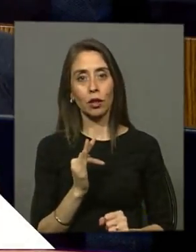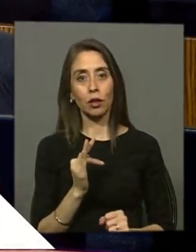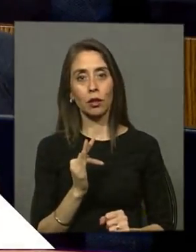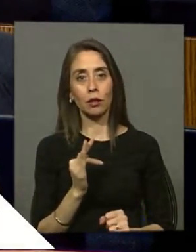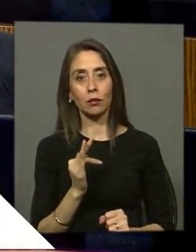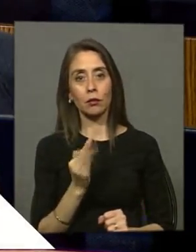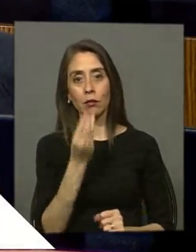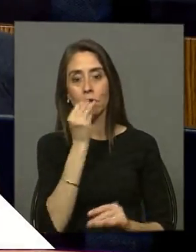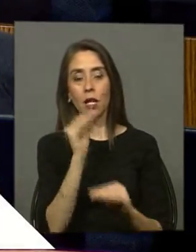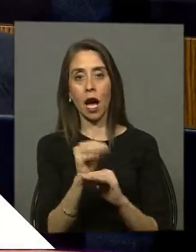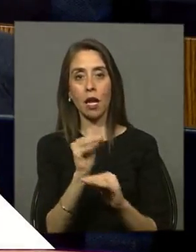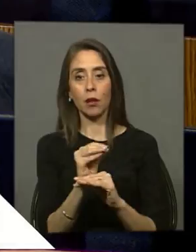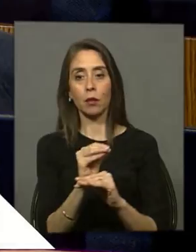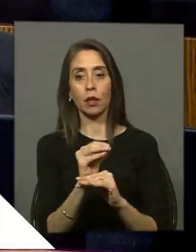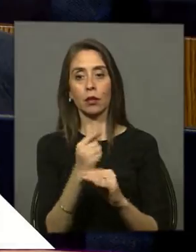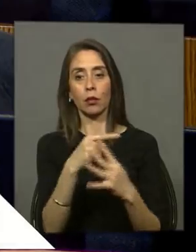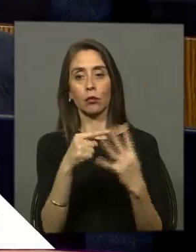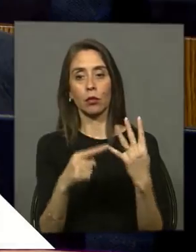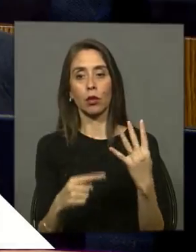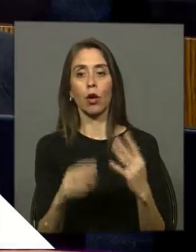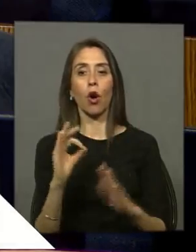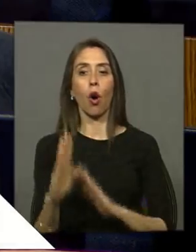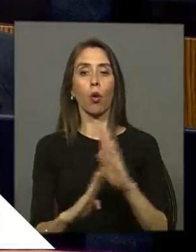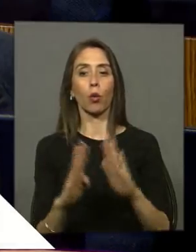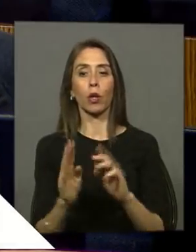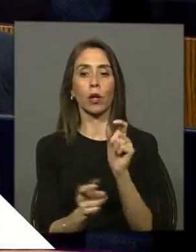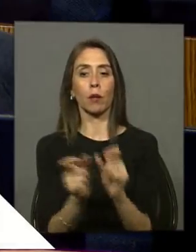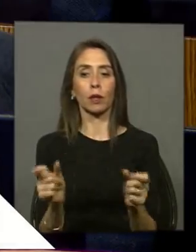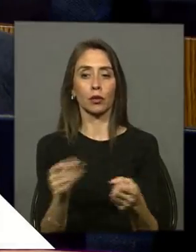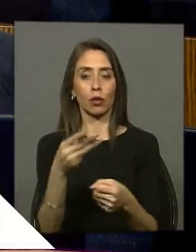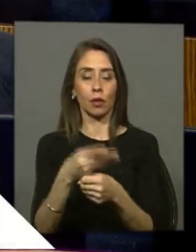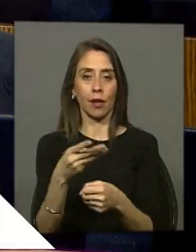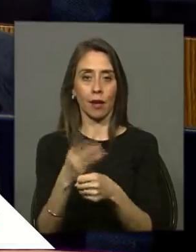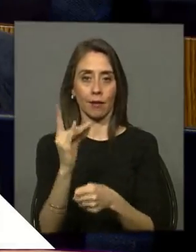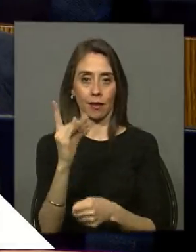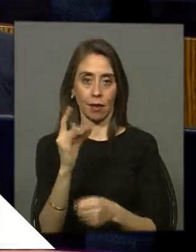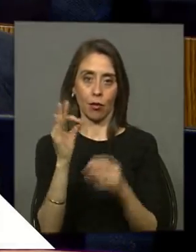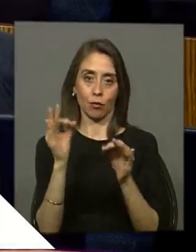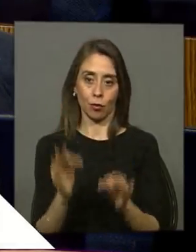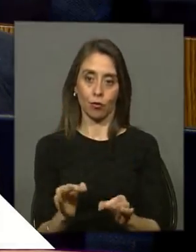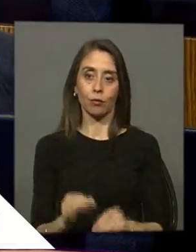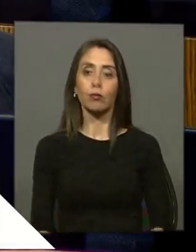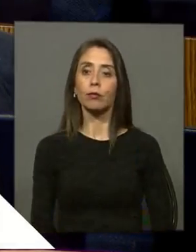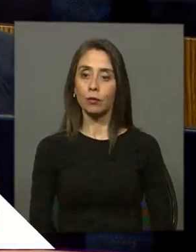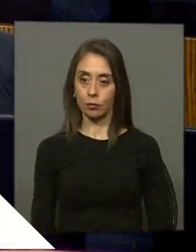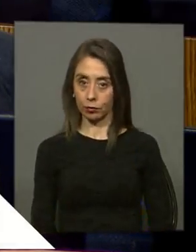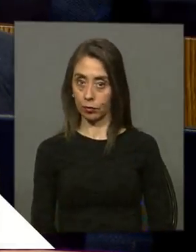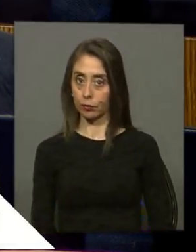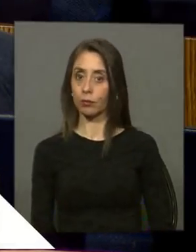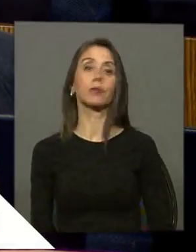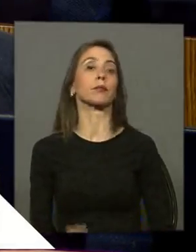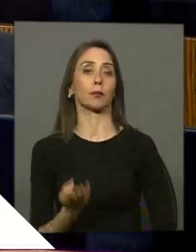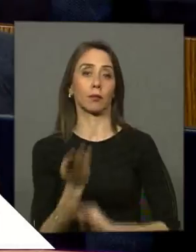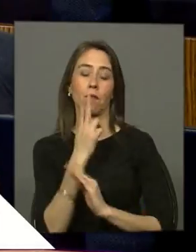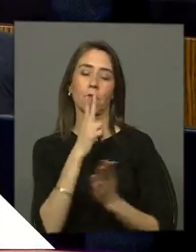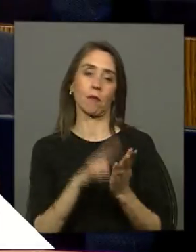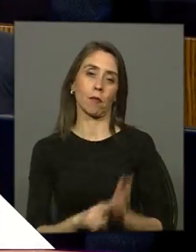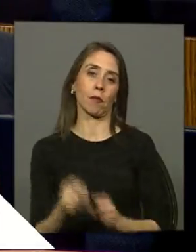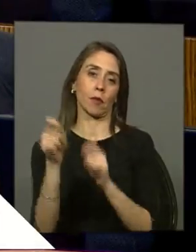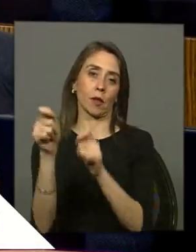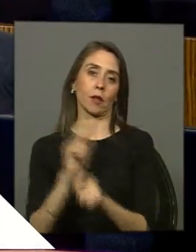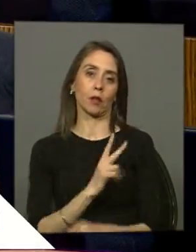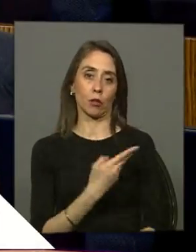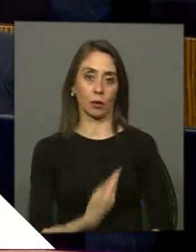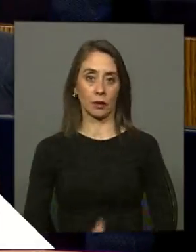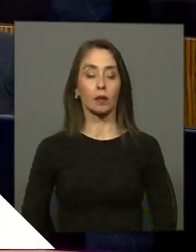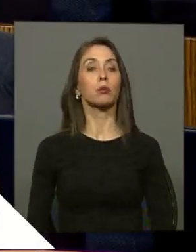alimentos etcétera o para cuidar a los adultos mayores como corresponde solicito envío este oficio señor presidente para